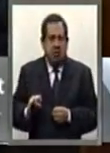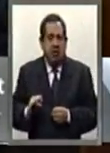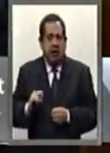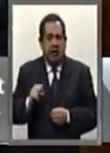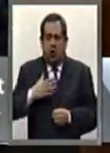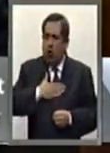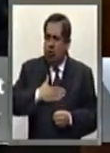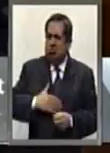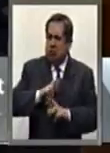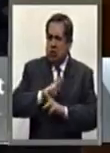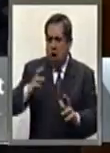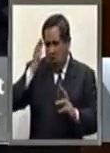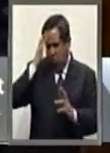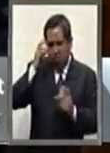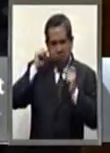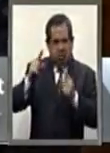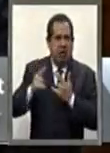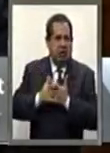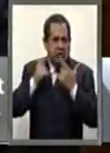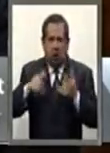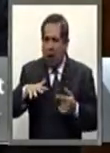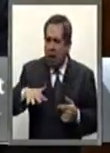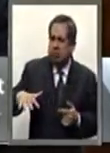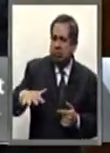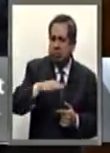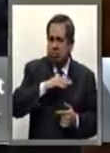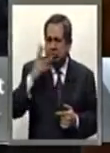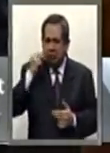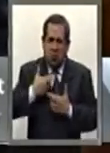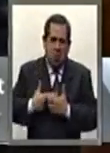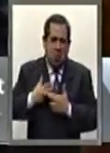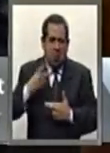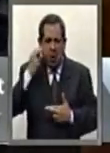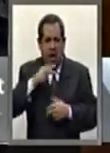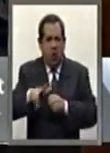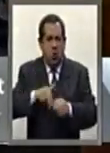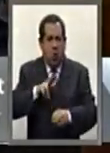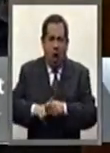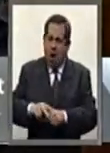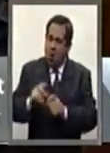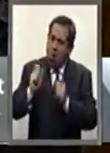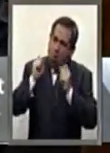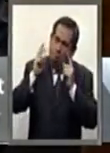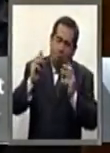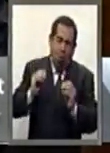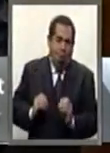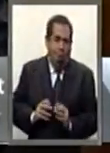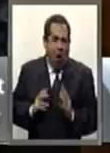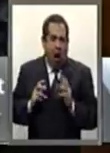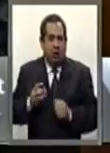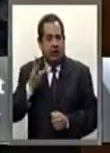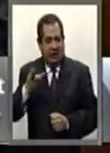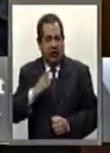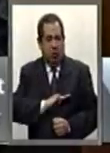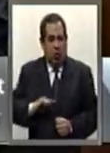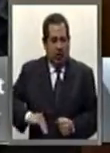hacer un justo reconocimiento a la historia, paisajes, riquezas naturales y majestuosidad de los 3